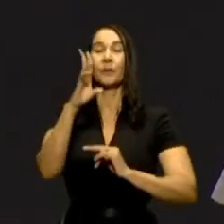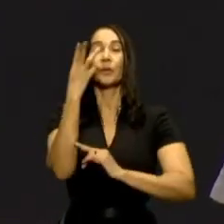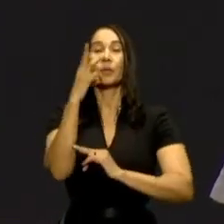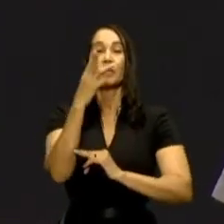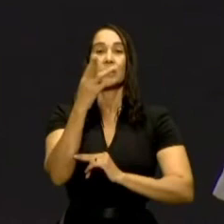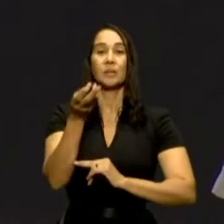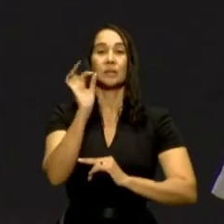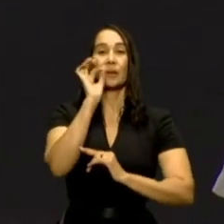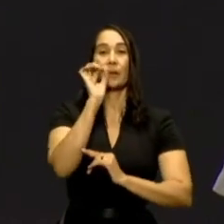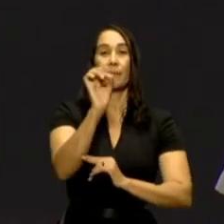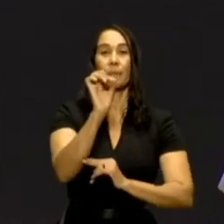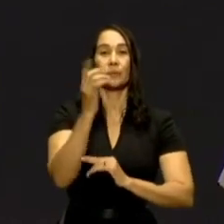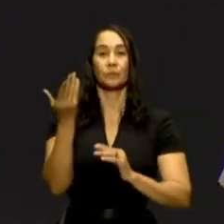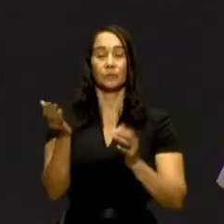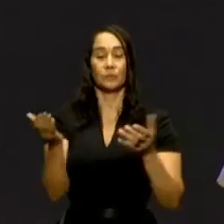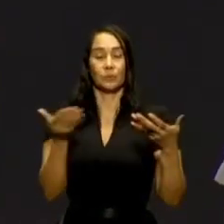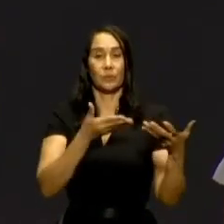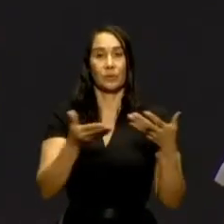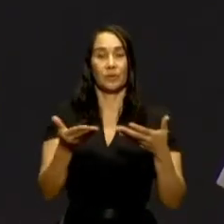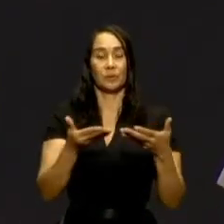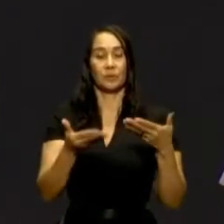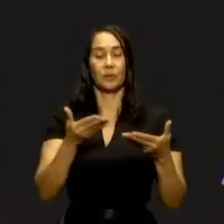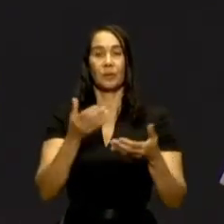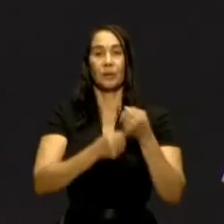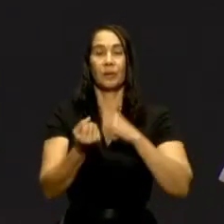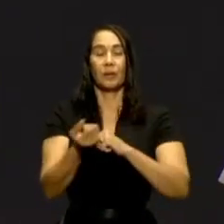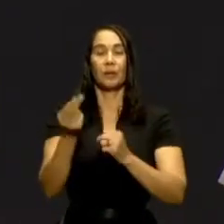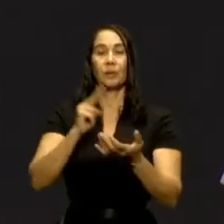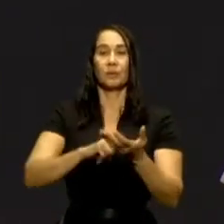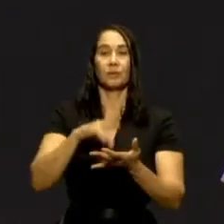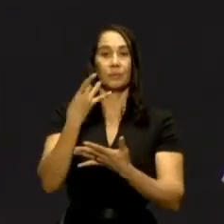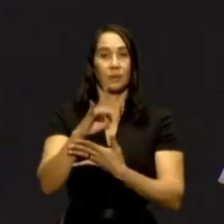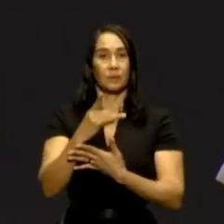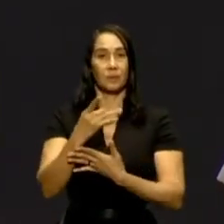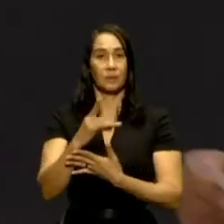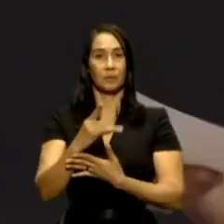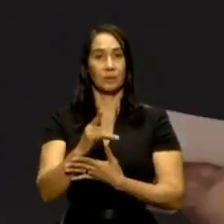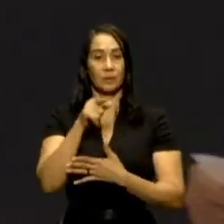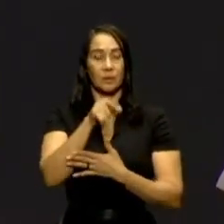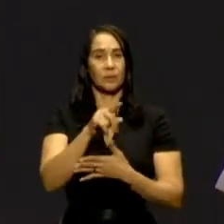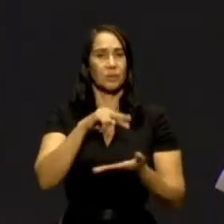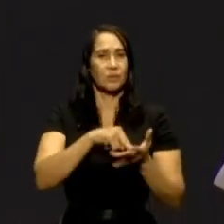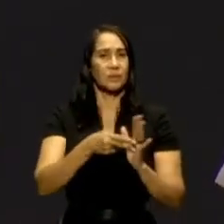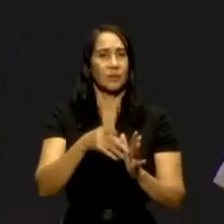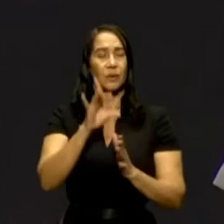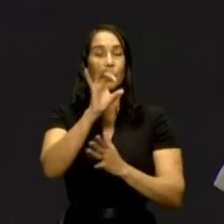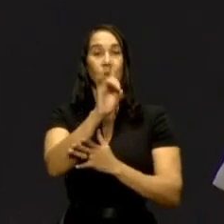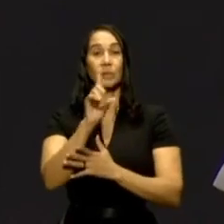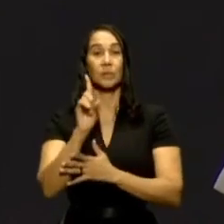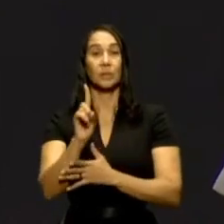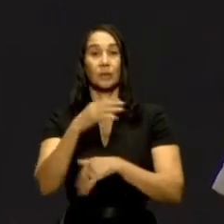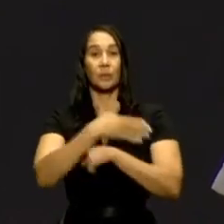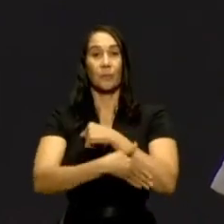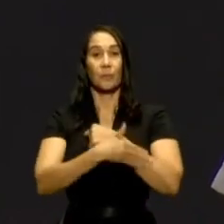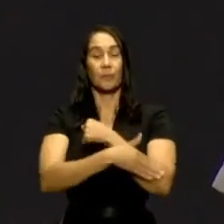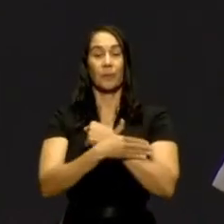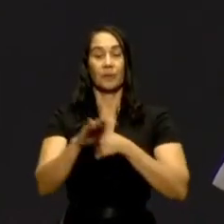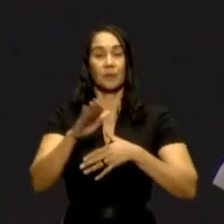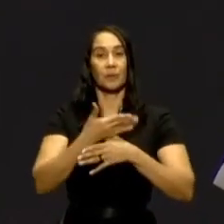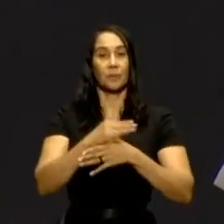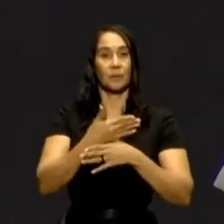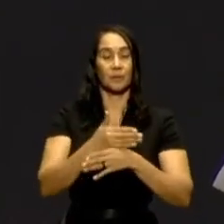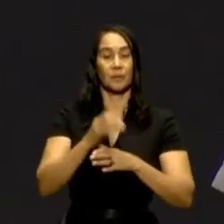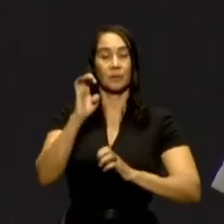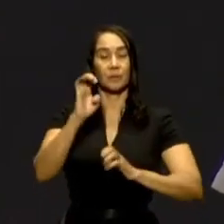16 puntos con relación a la medición del 2018. Esto hace que de 81 países participantes